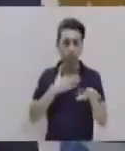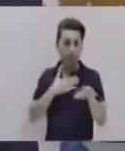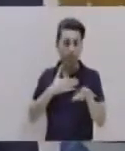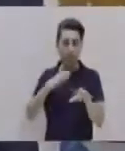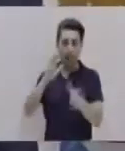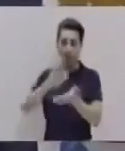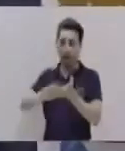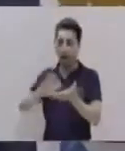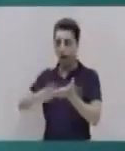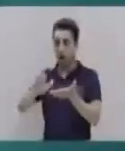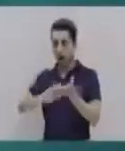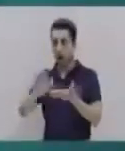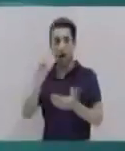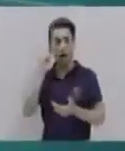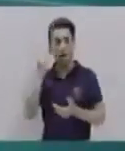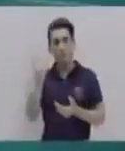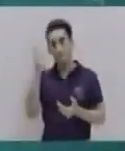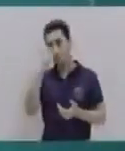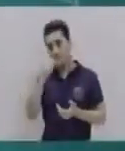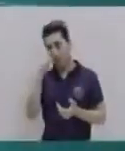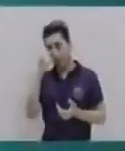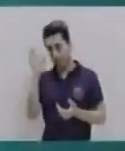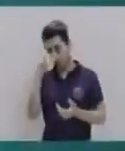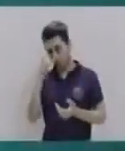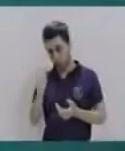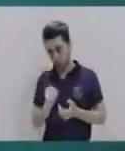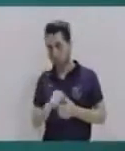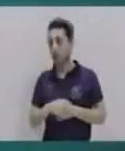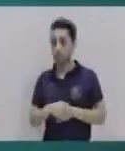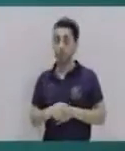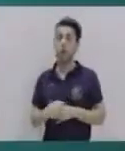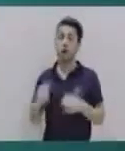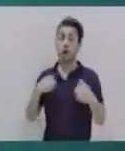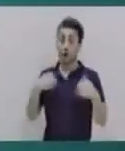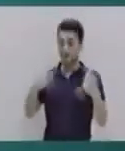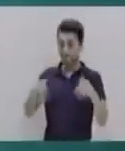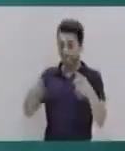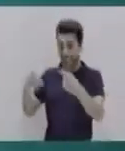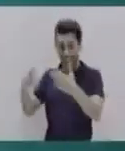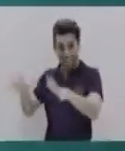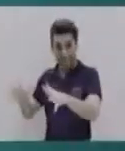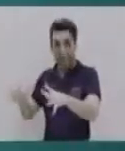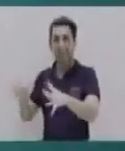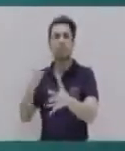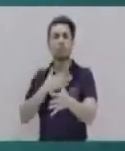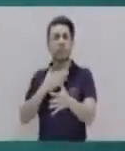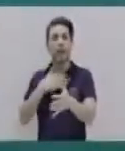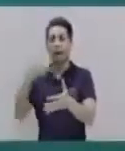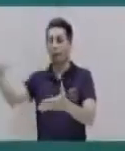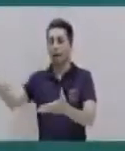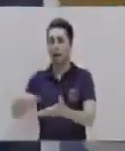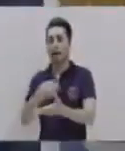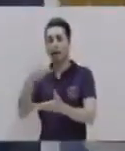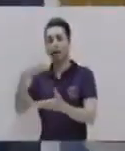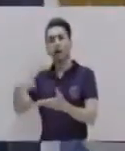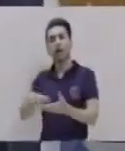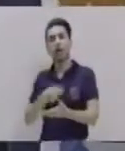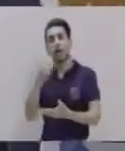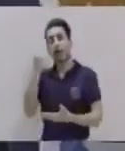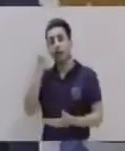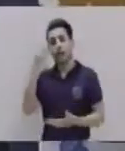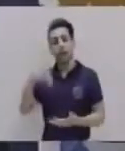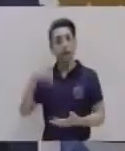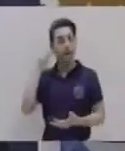los ingresos. ¿Cómo se llama la venta? Ingresos. Ok, ingresos. Vamos muy bien. Y todo lo que yo